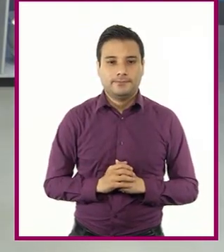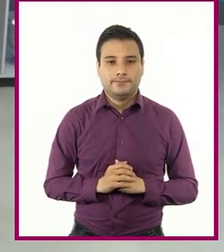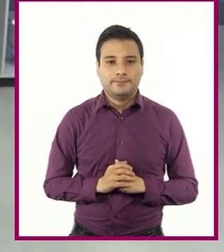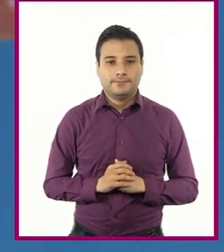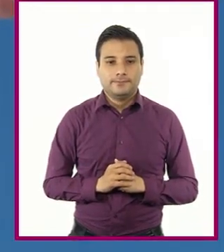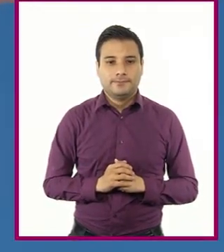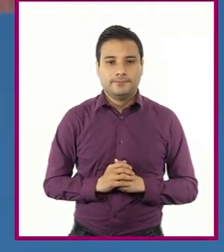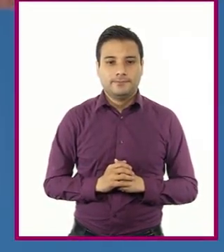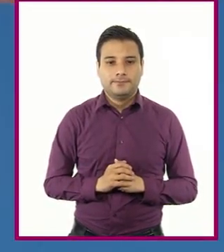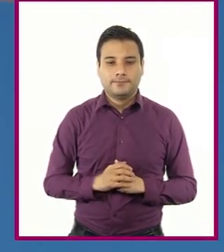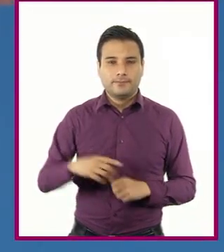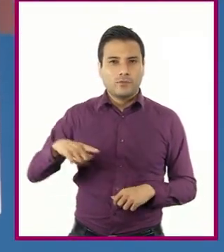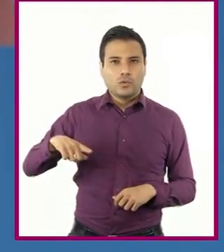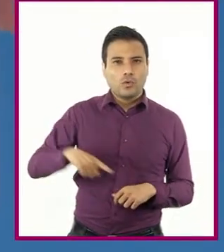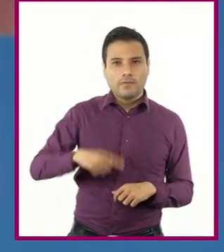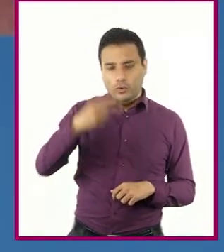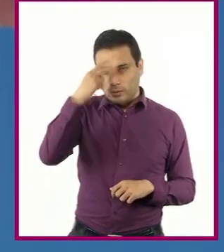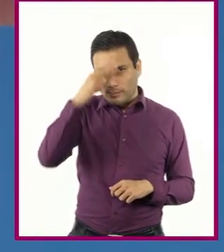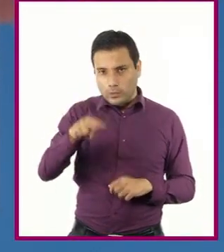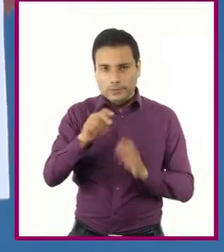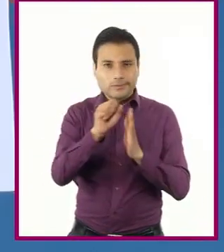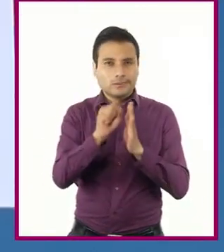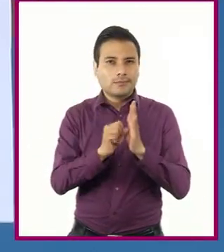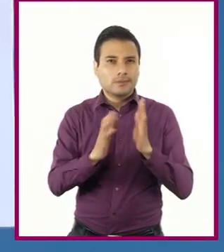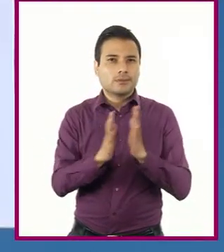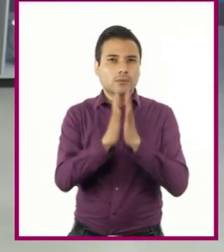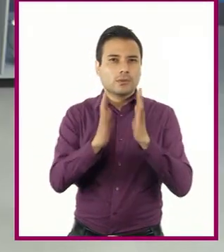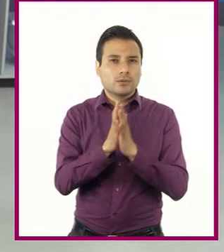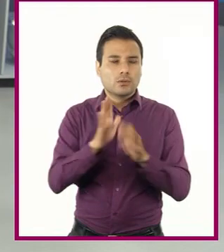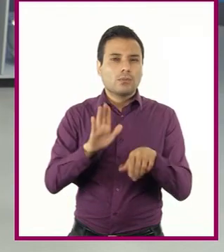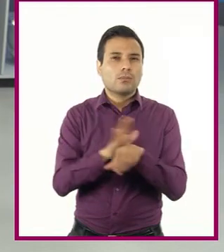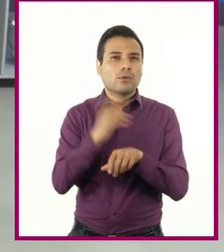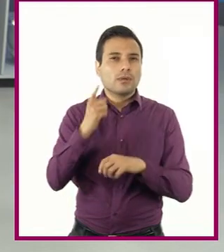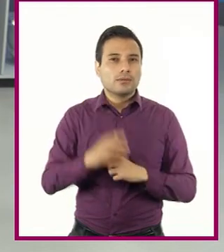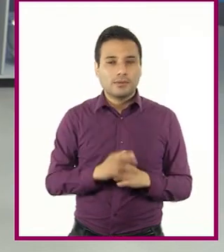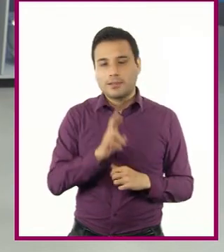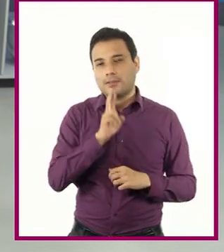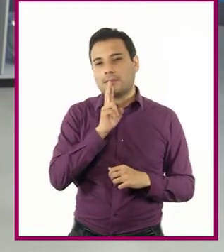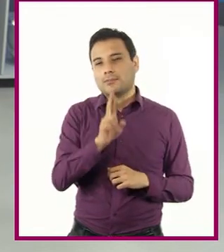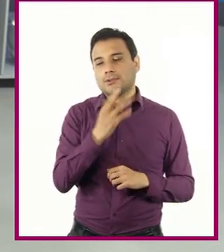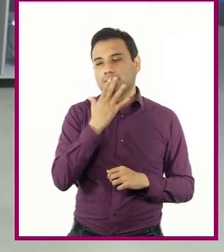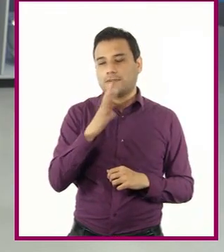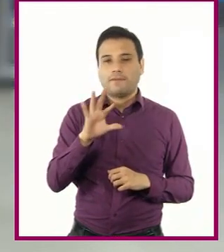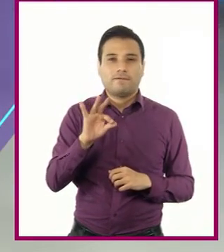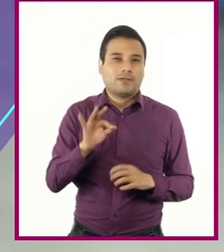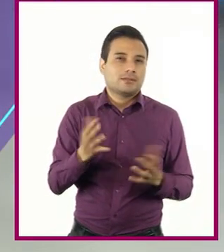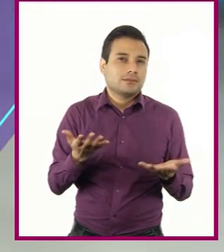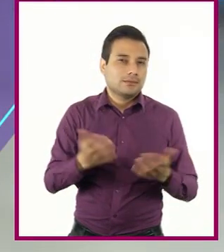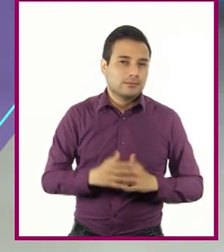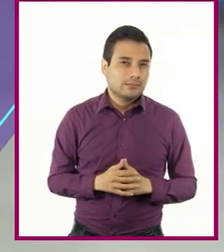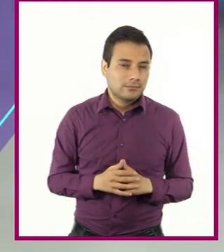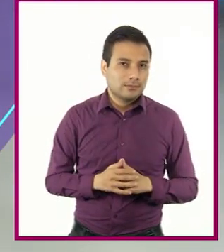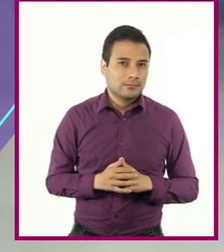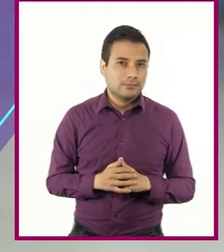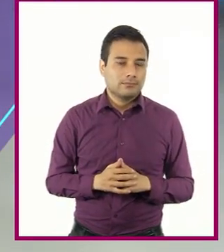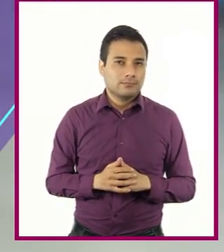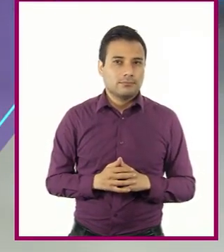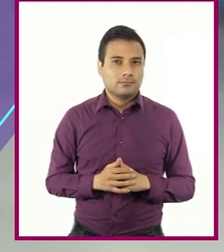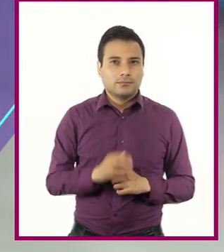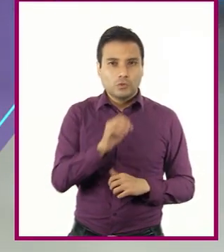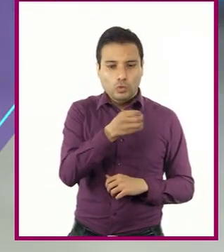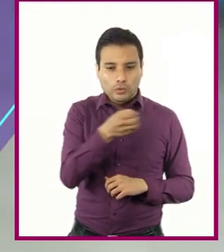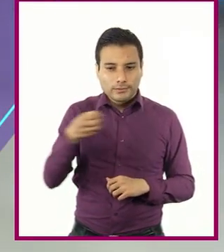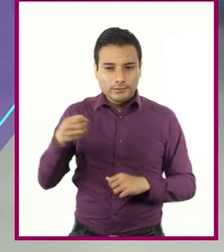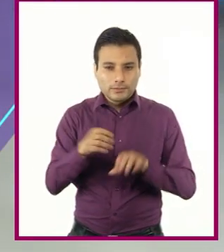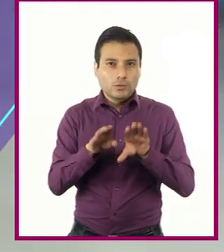¿Por qué el Estado mexicano es democrático? Sencillo de responder, Janine. Pues porque la base de su organización